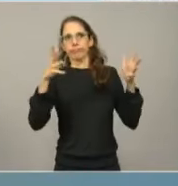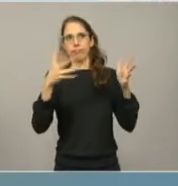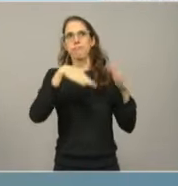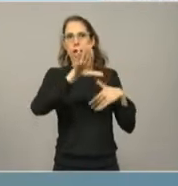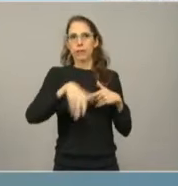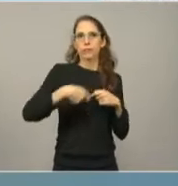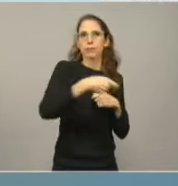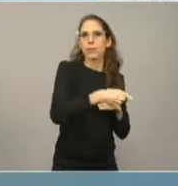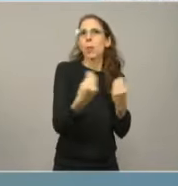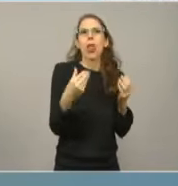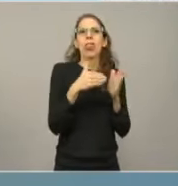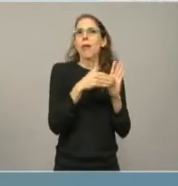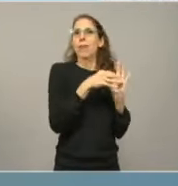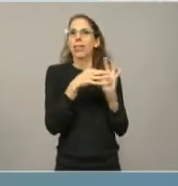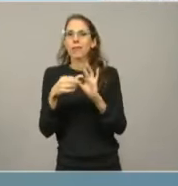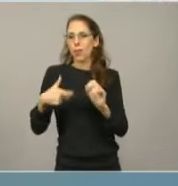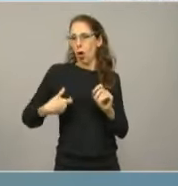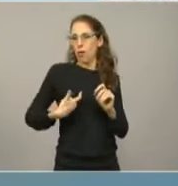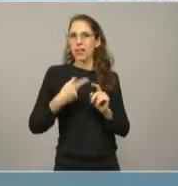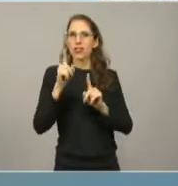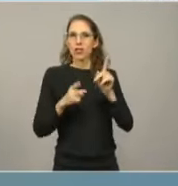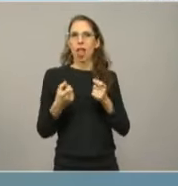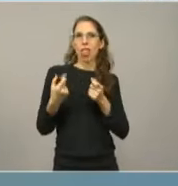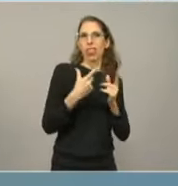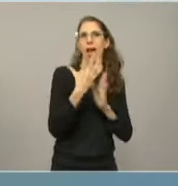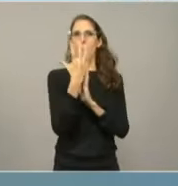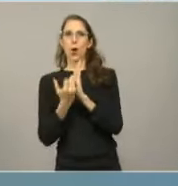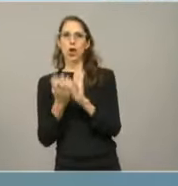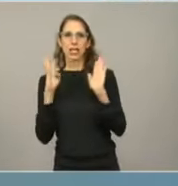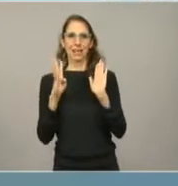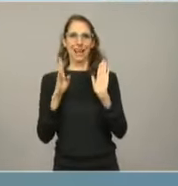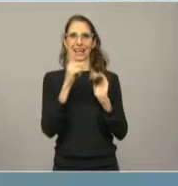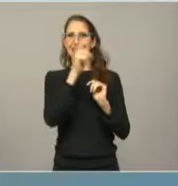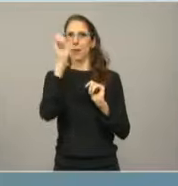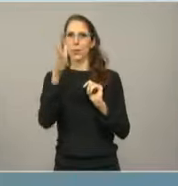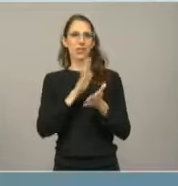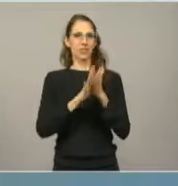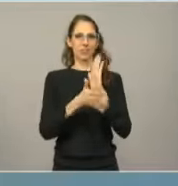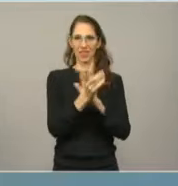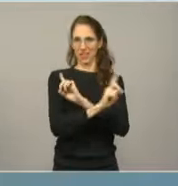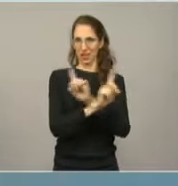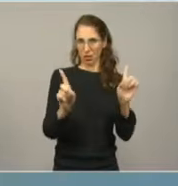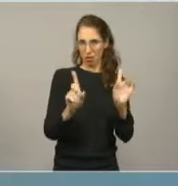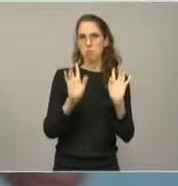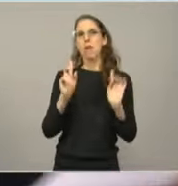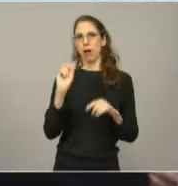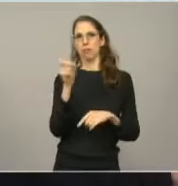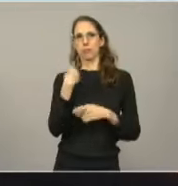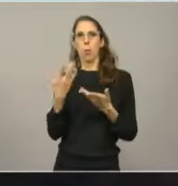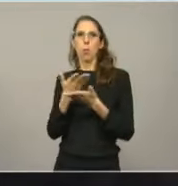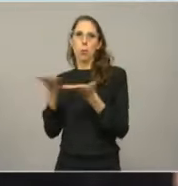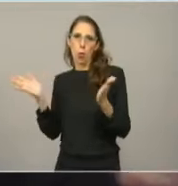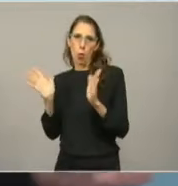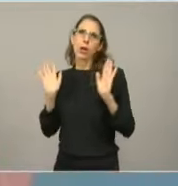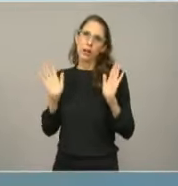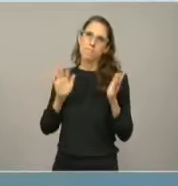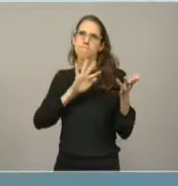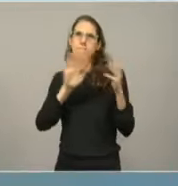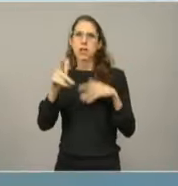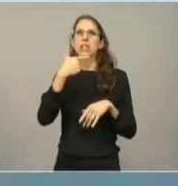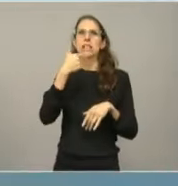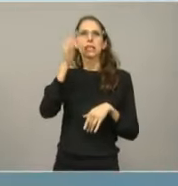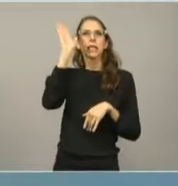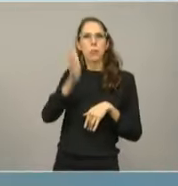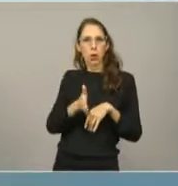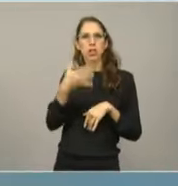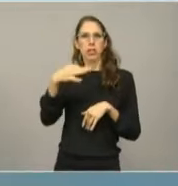que ver con la obra social las obras sociales que cubren un porcentaje no en la totalidad el sector público esto lo hace en mucho menos el 17 apenas tiene